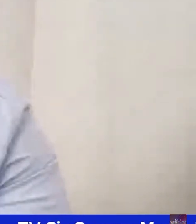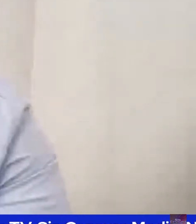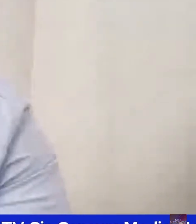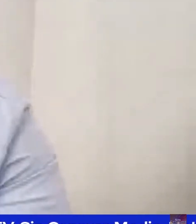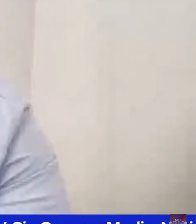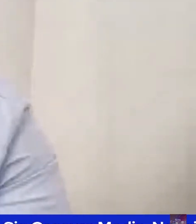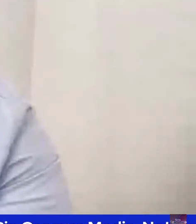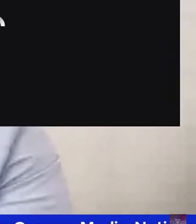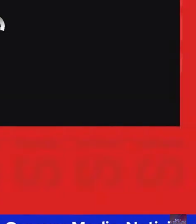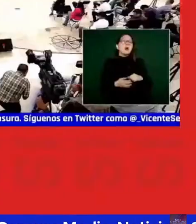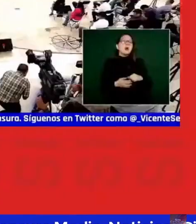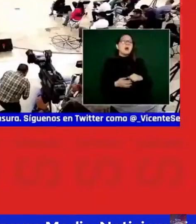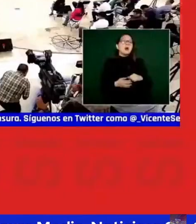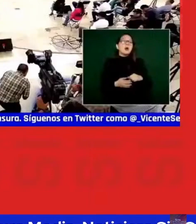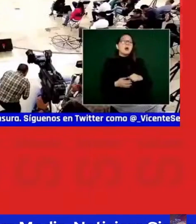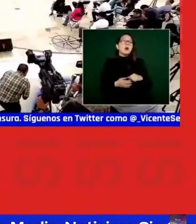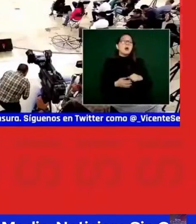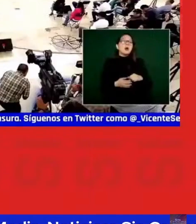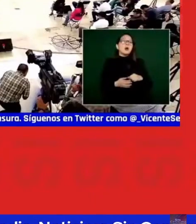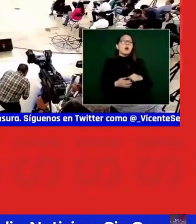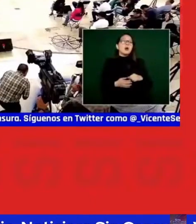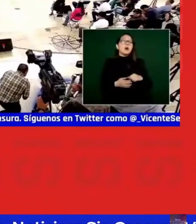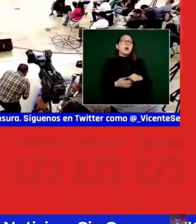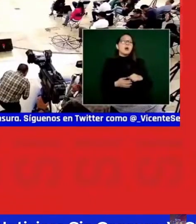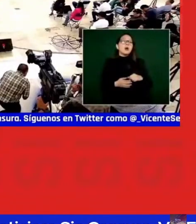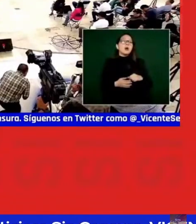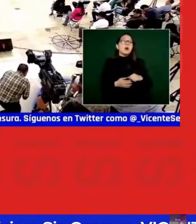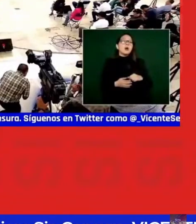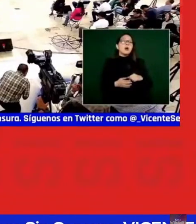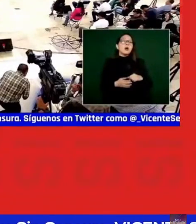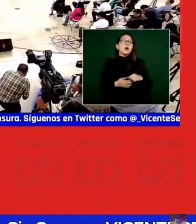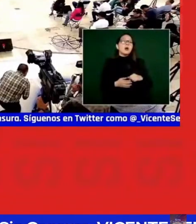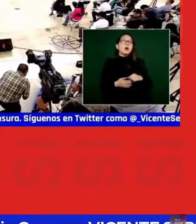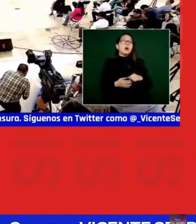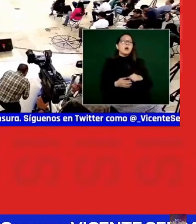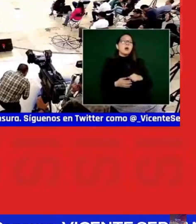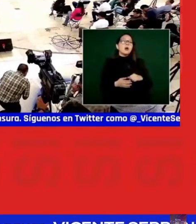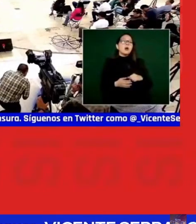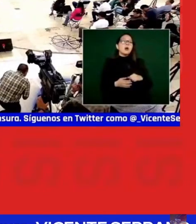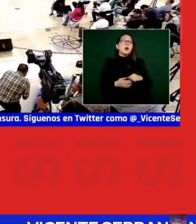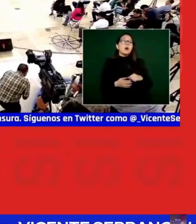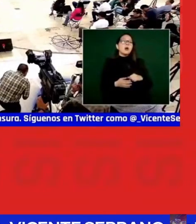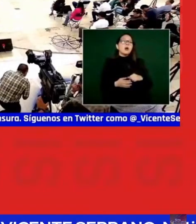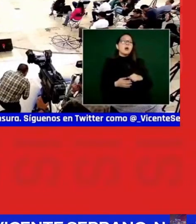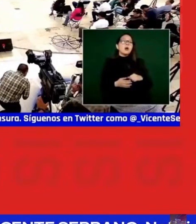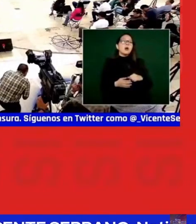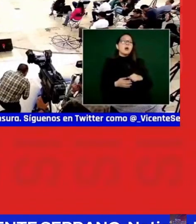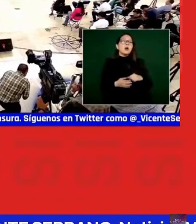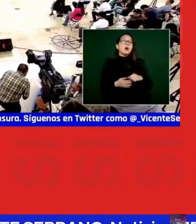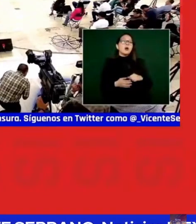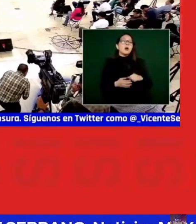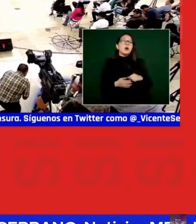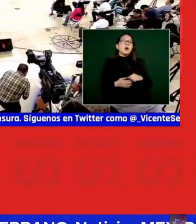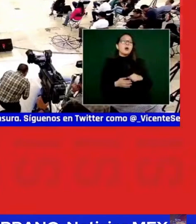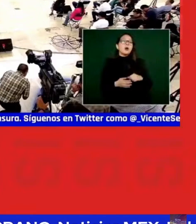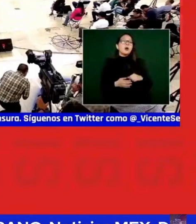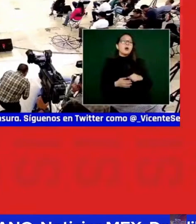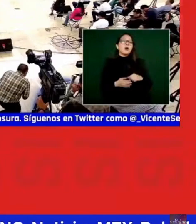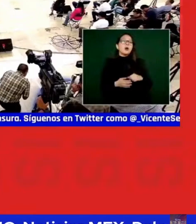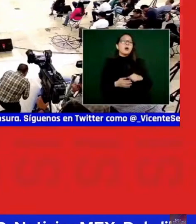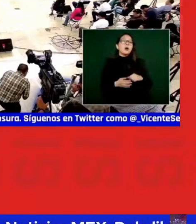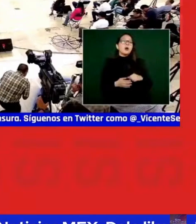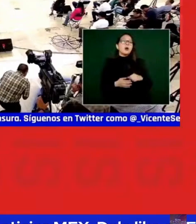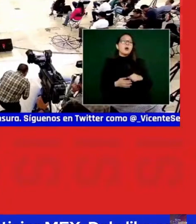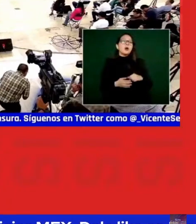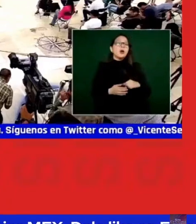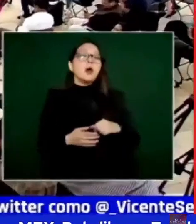Ahí se la dejo de tarea. Vea y escuche lo que dijo el presidente en la mañanera y lo platicamos con el maestro Ricardo Sevilla, quien ya también